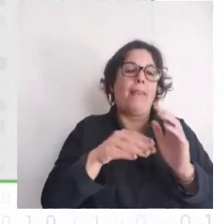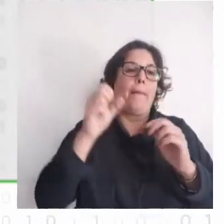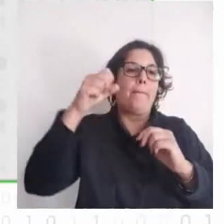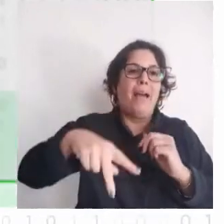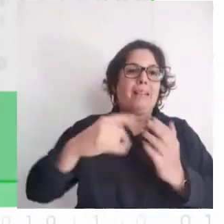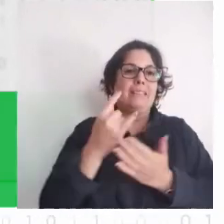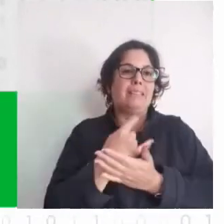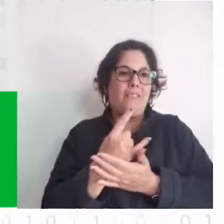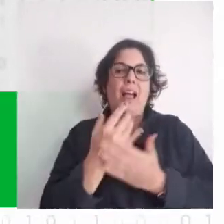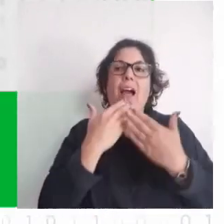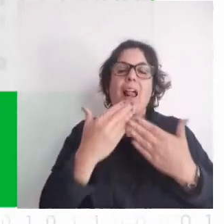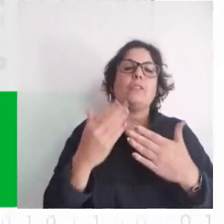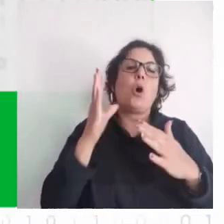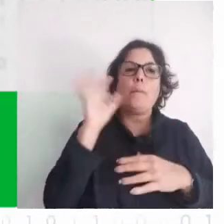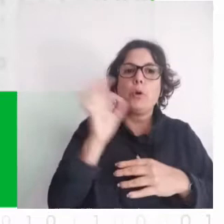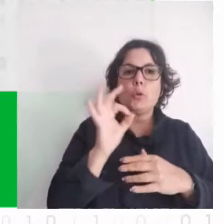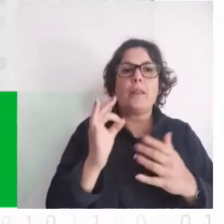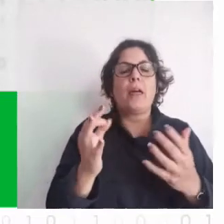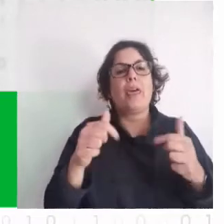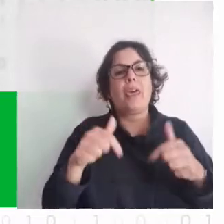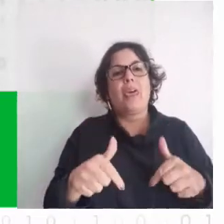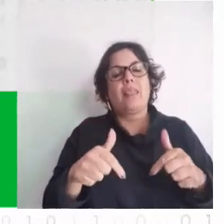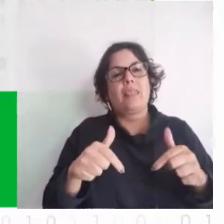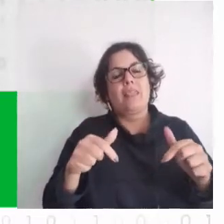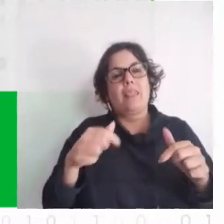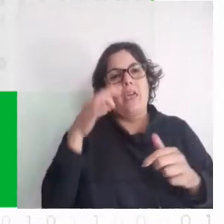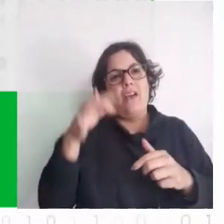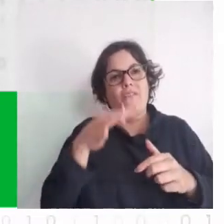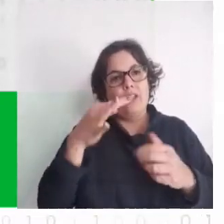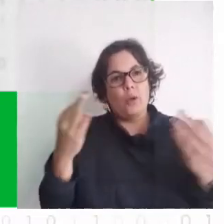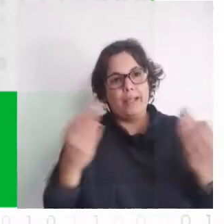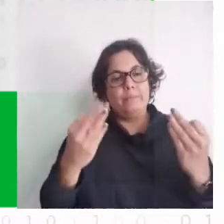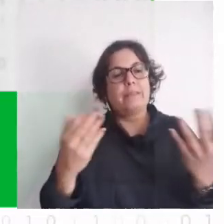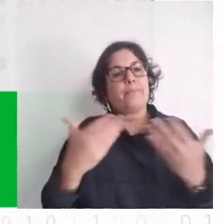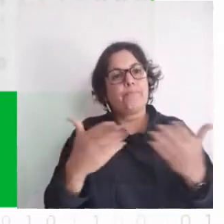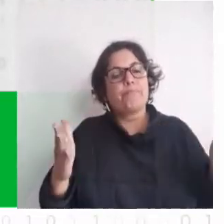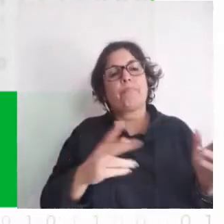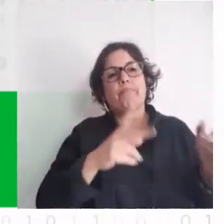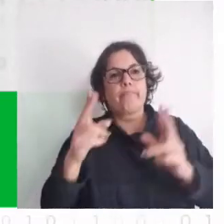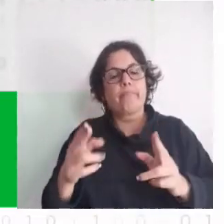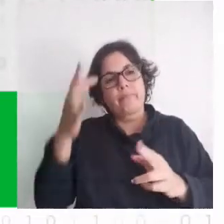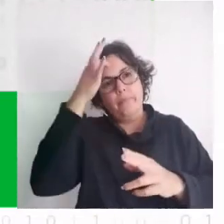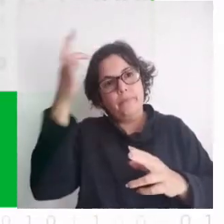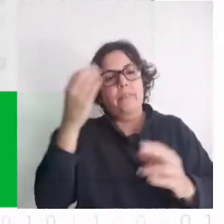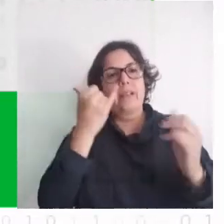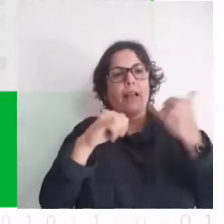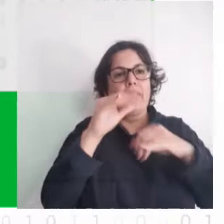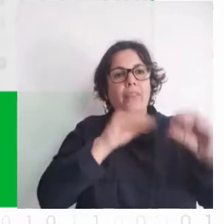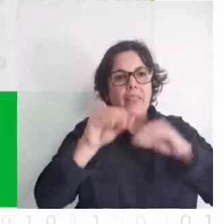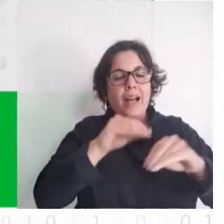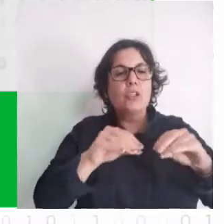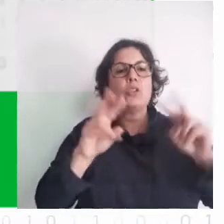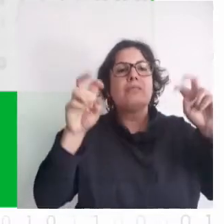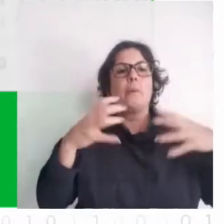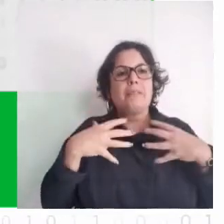por la oportunidad de poder apoyar en este evento tan especial. Damos ahora inicio al bloque de ciencia de datos en la salud.